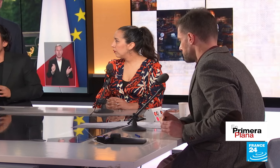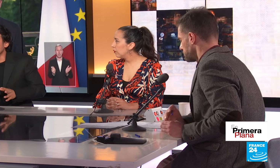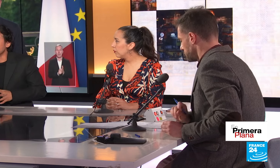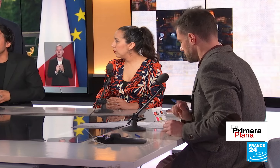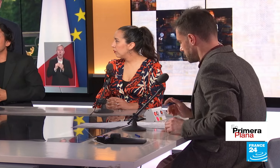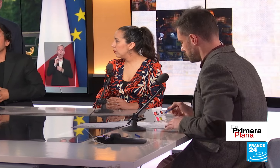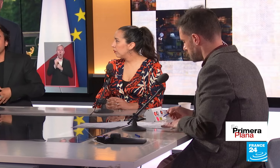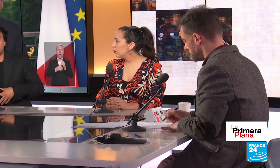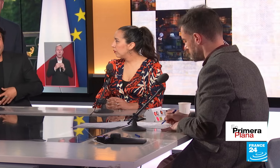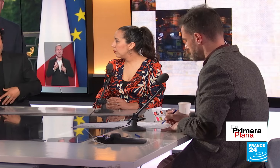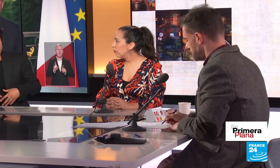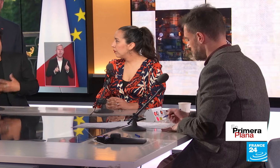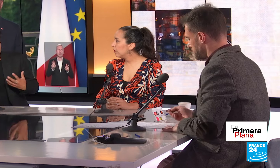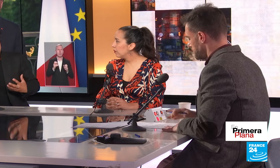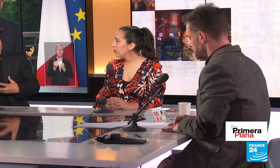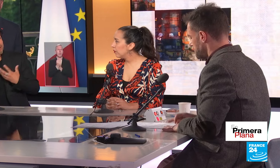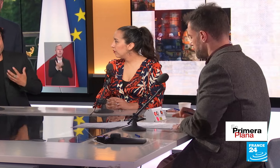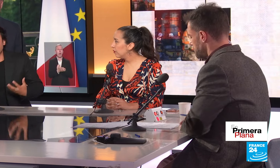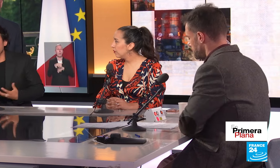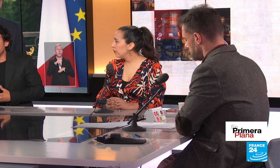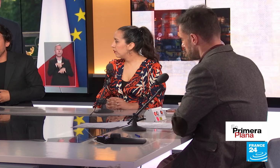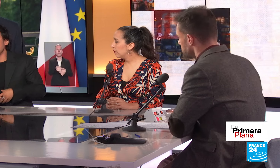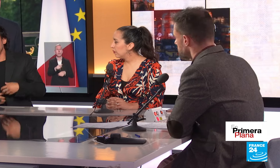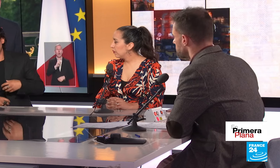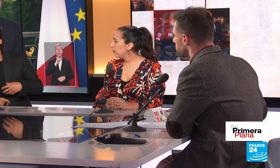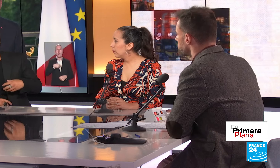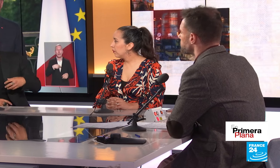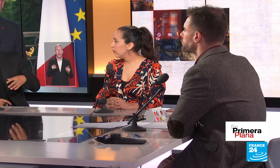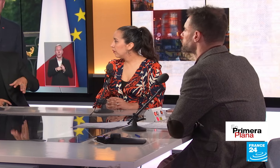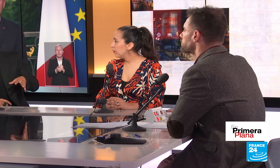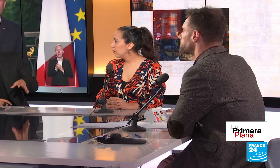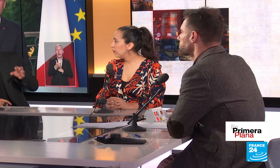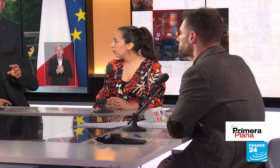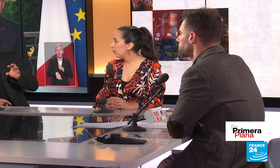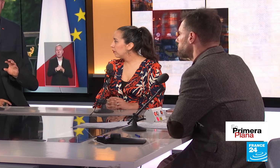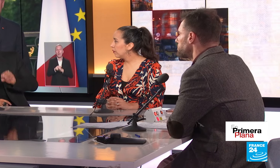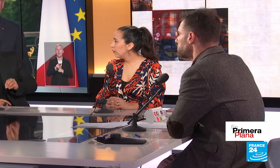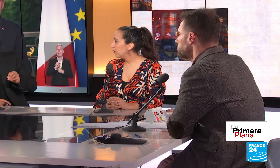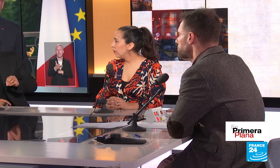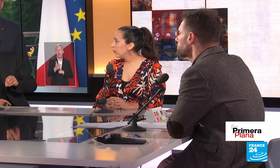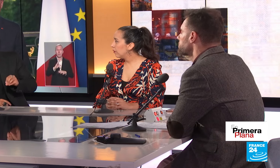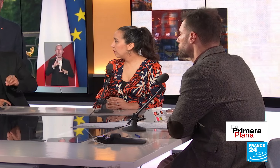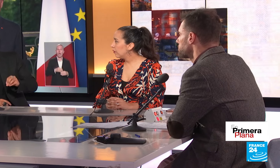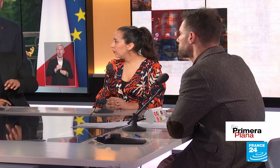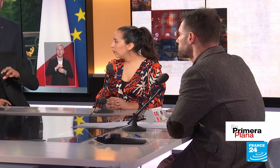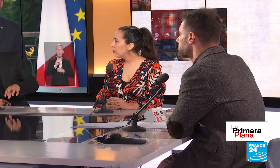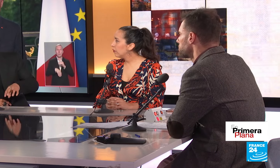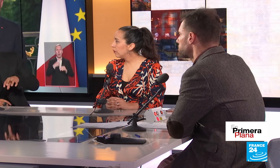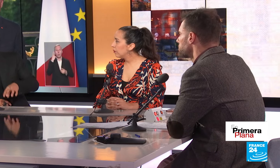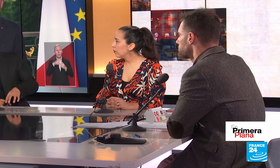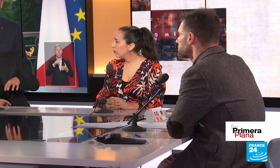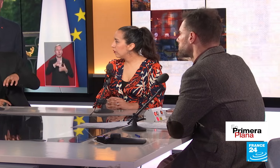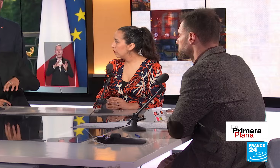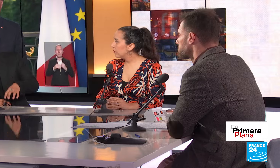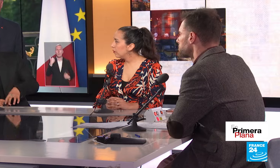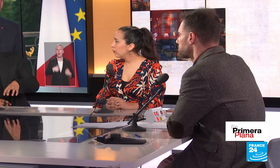llaman irano muchos lo llaman irresponsable suicidio colectiva es que él esté prefiriendo una cohabitación ahora